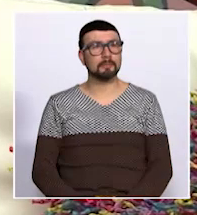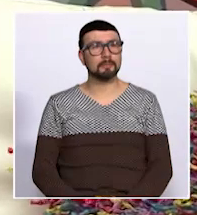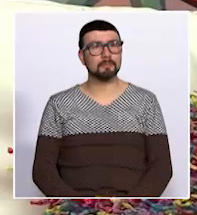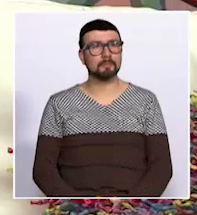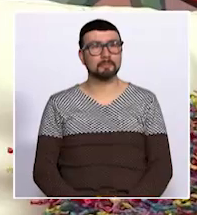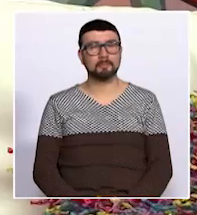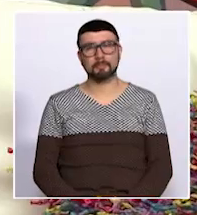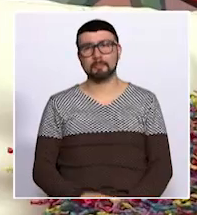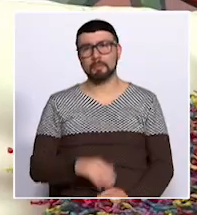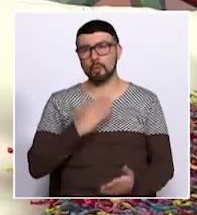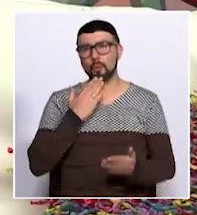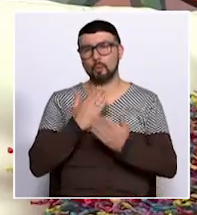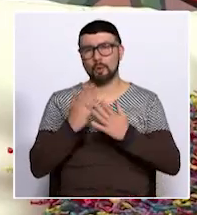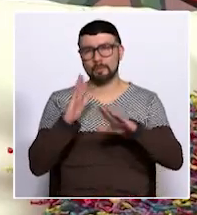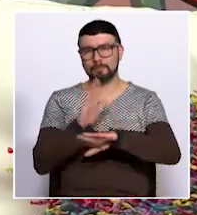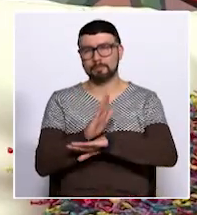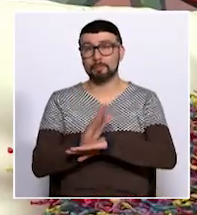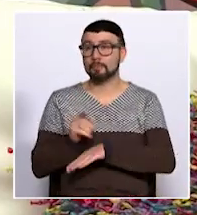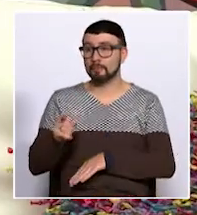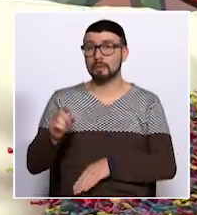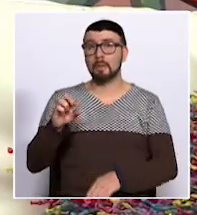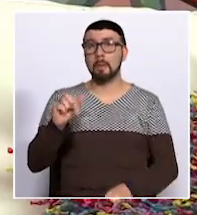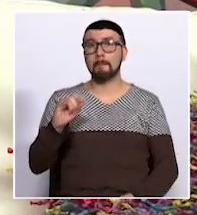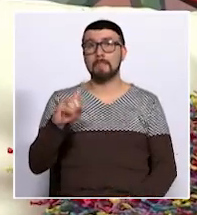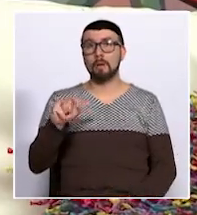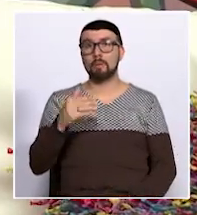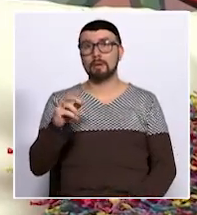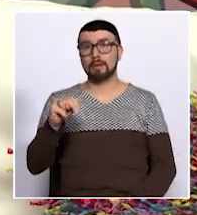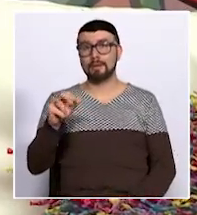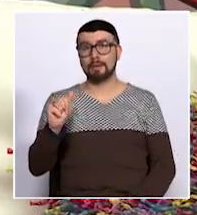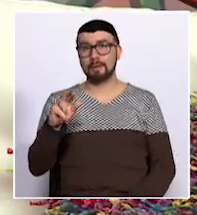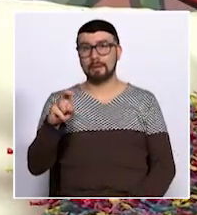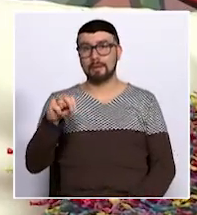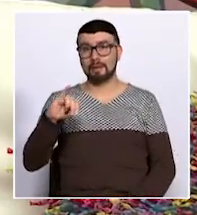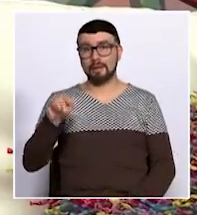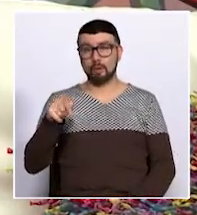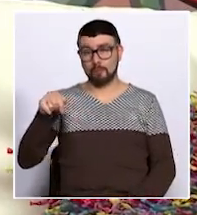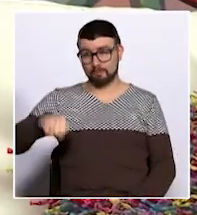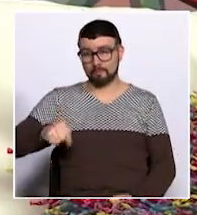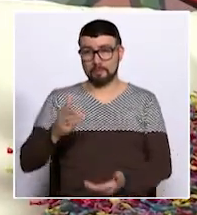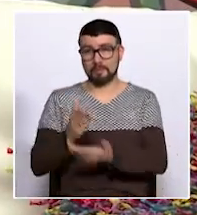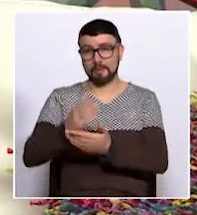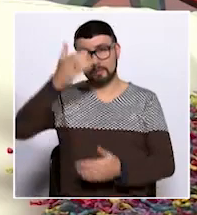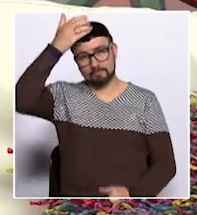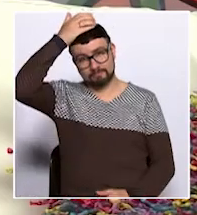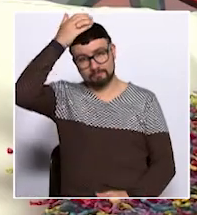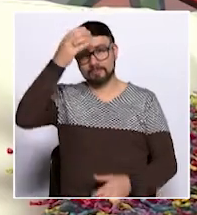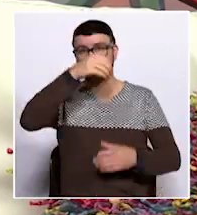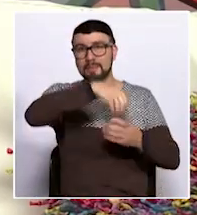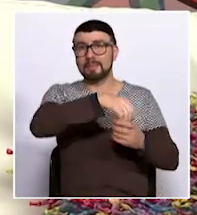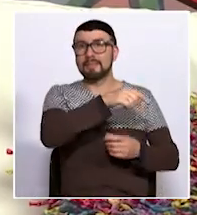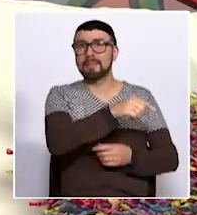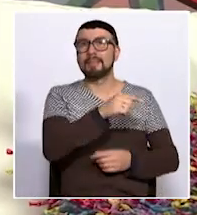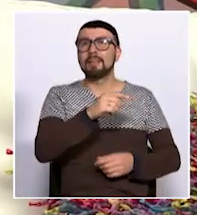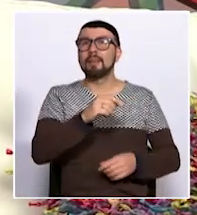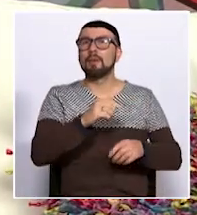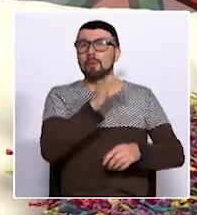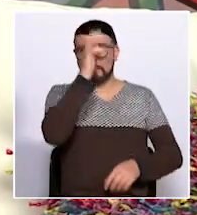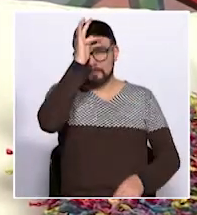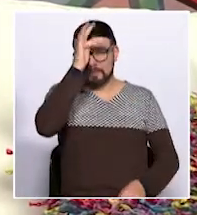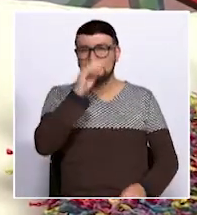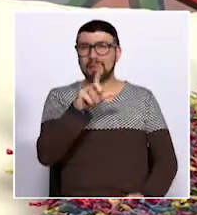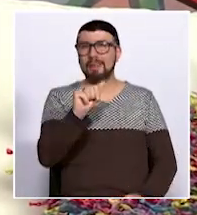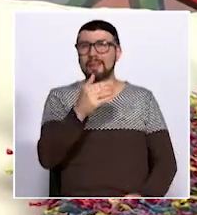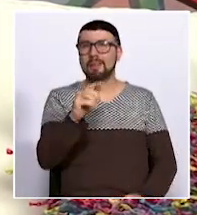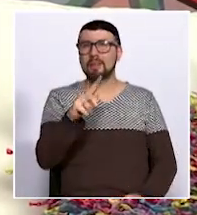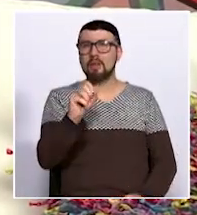Buenas tardes, mi nombre es Paula Naranjo, soy enfermera del Parque de la Salud de Manizales en la Florida, y hoy vengo a hablarle de los procedimientos que realizamos en el